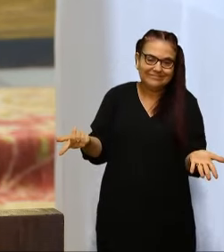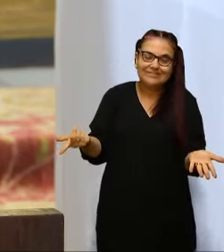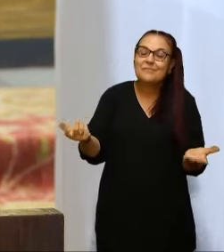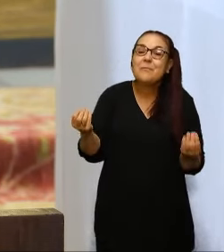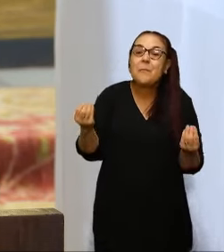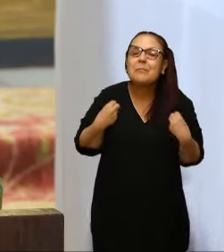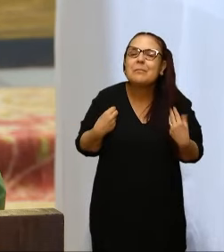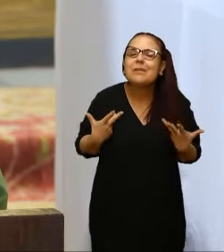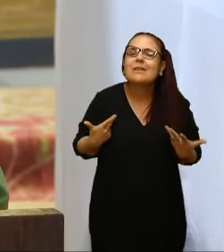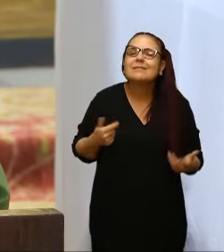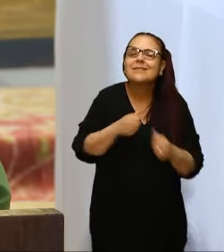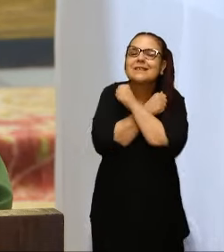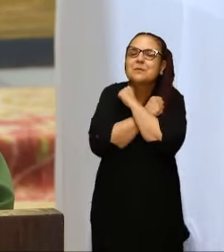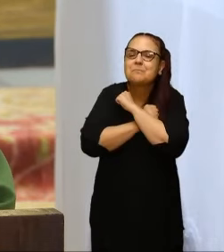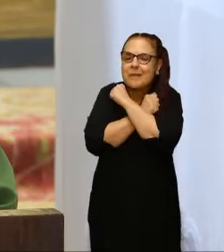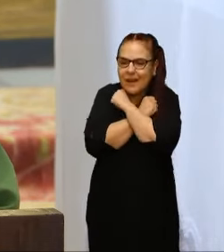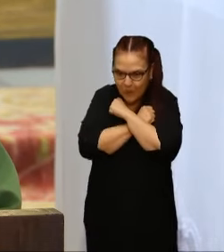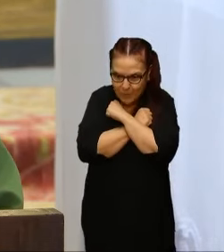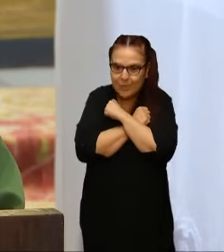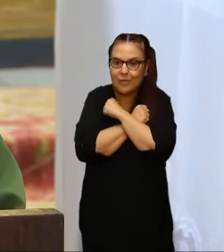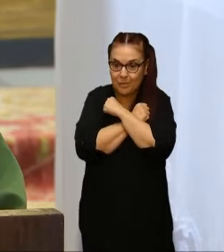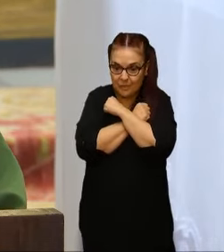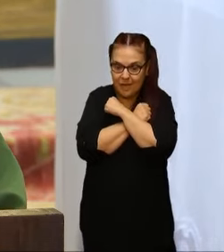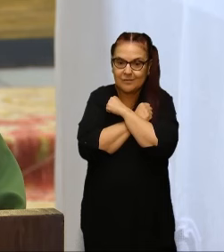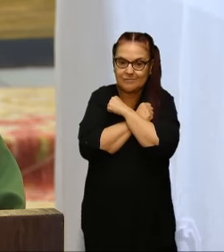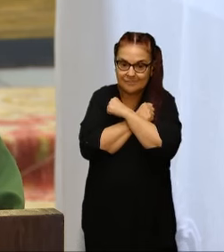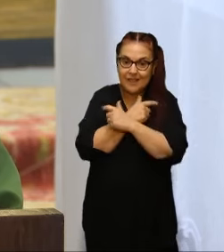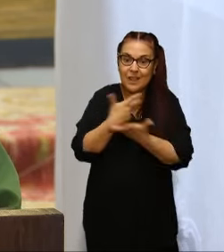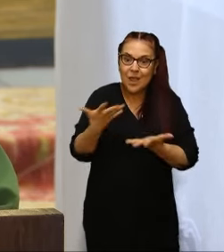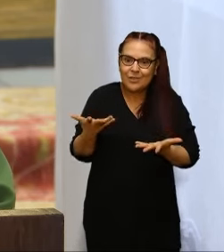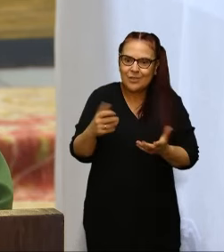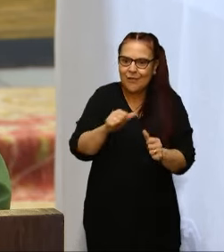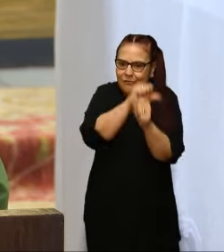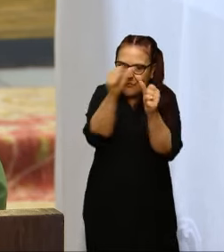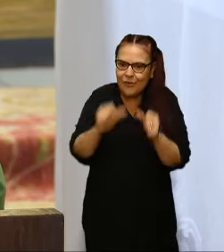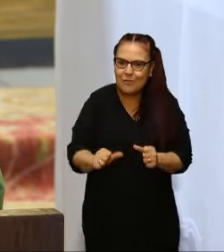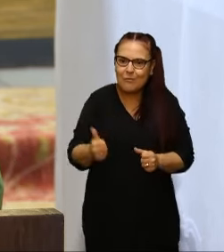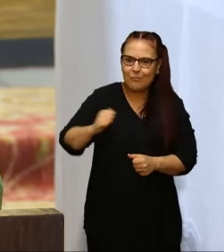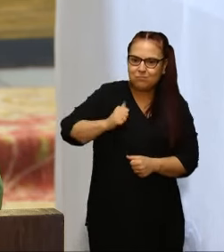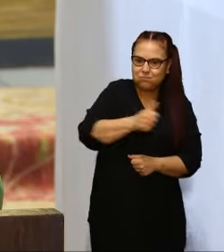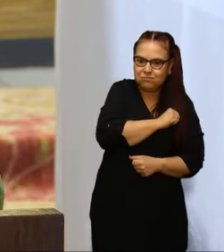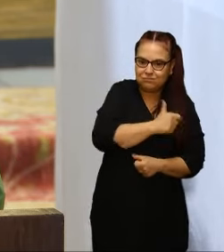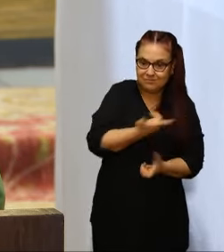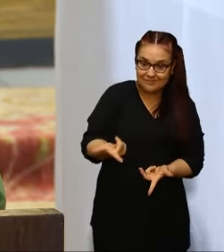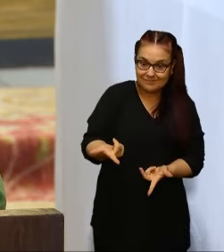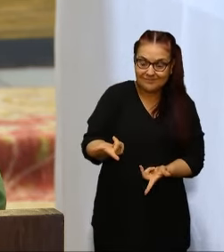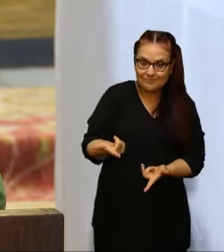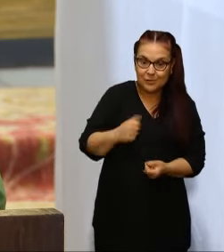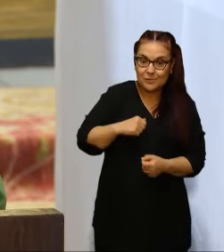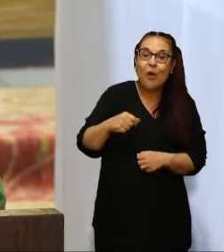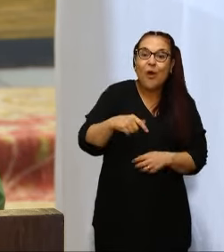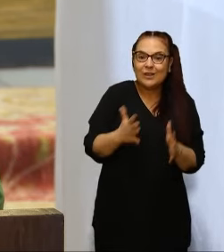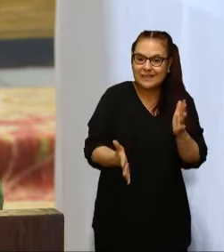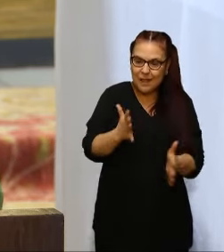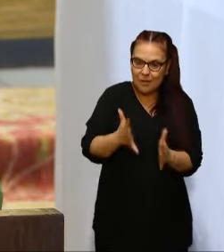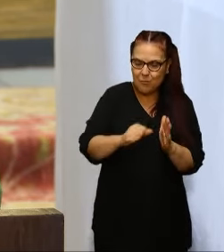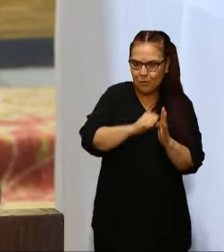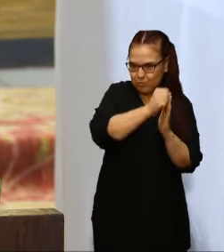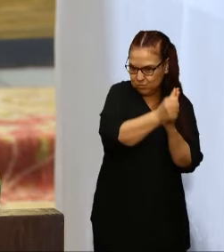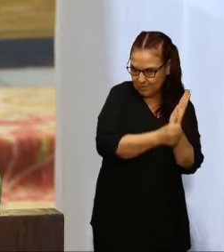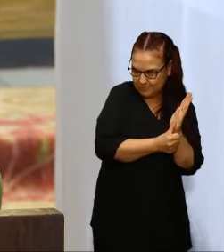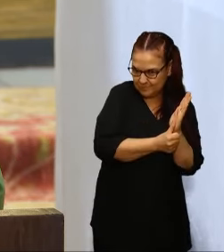esperanza, lo que vamos a renovar de modo particular durante el próximo Adviento, a